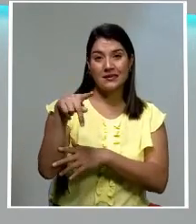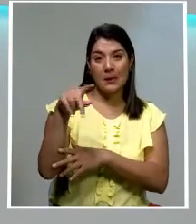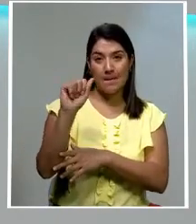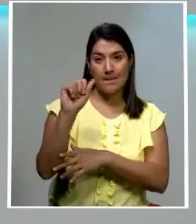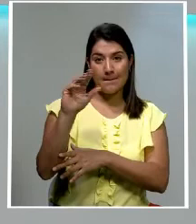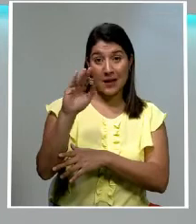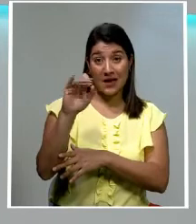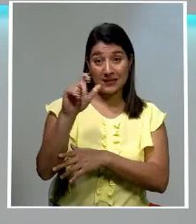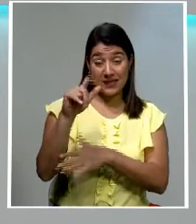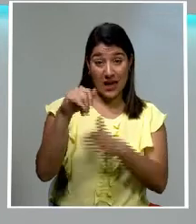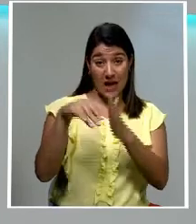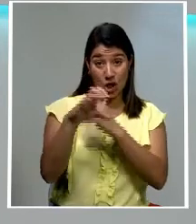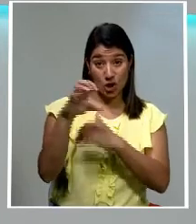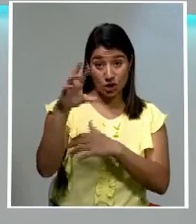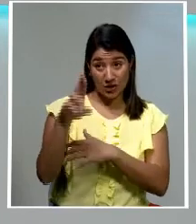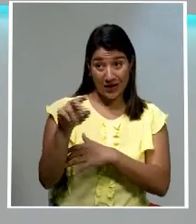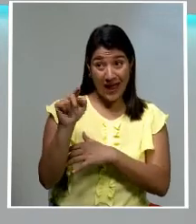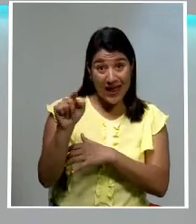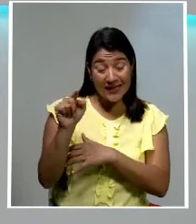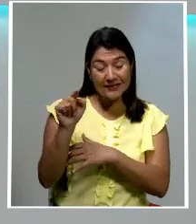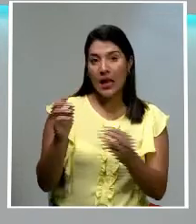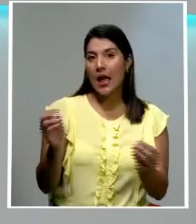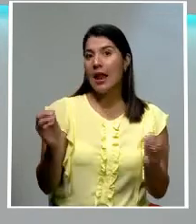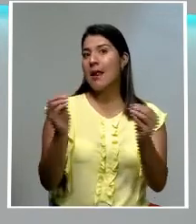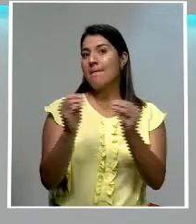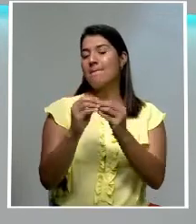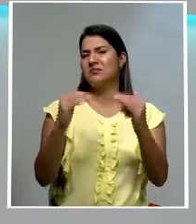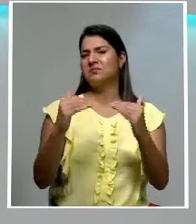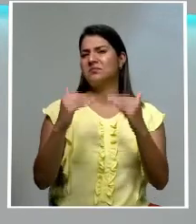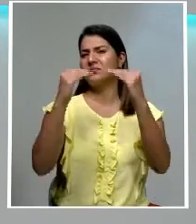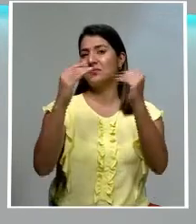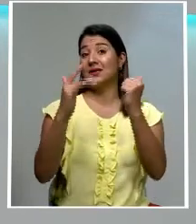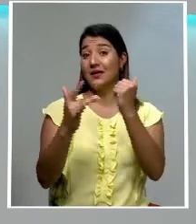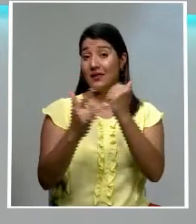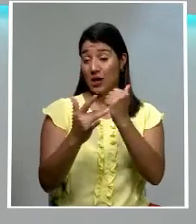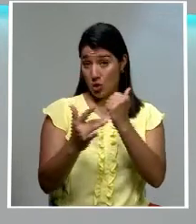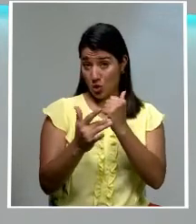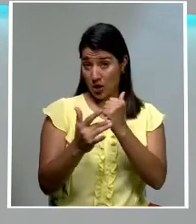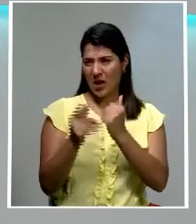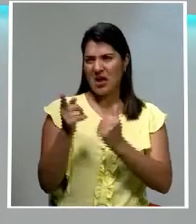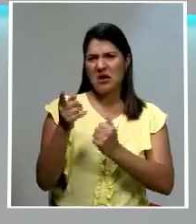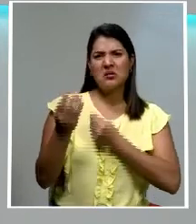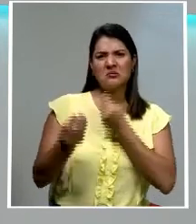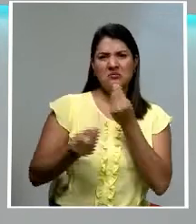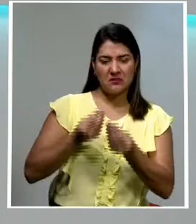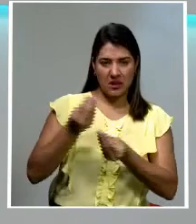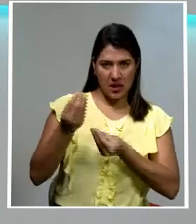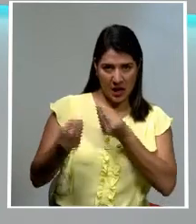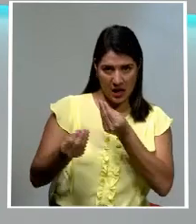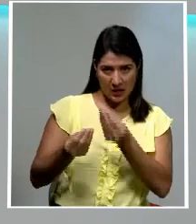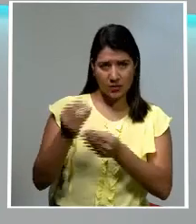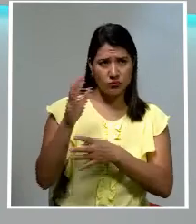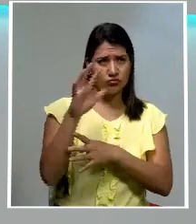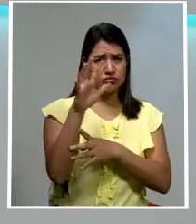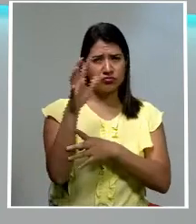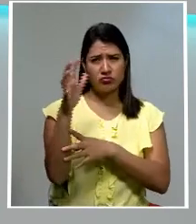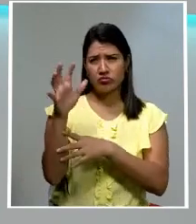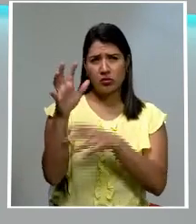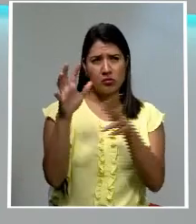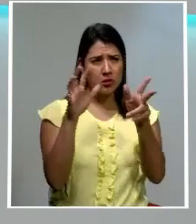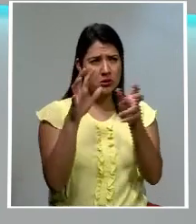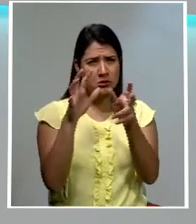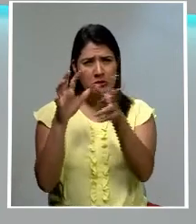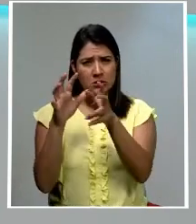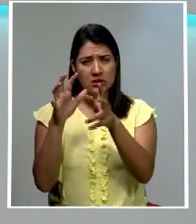además es el más avanzado del mundo en su clase. Entre las funciones de este radar se destacan detectar riesgos